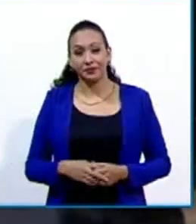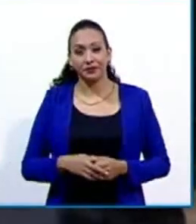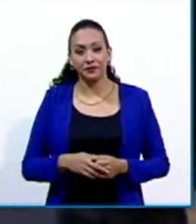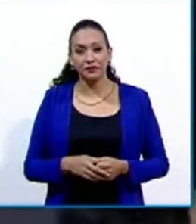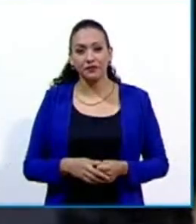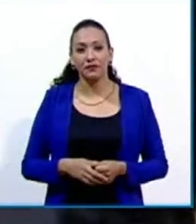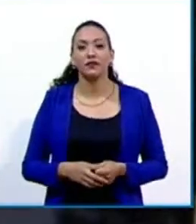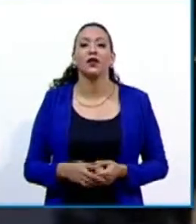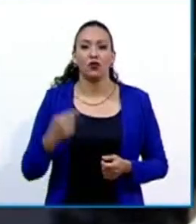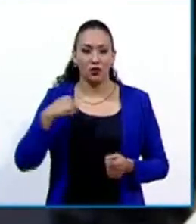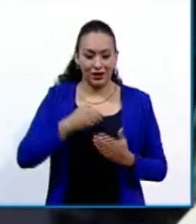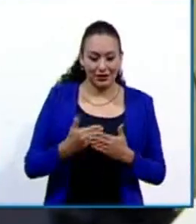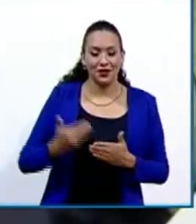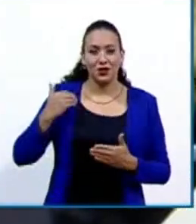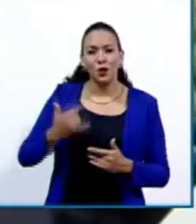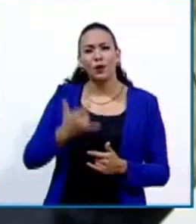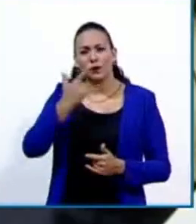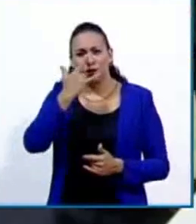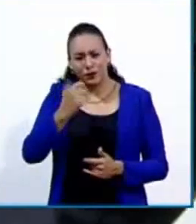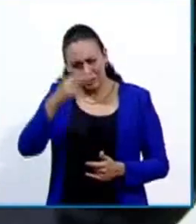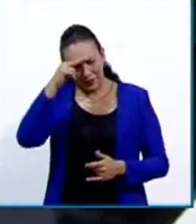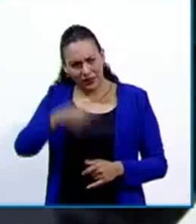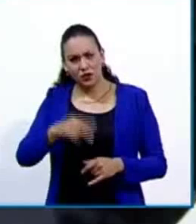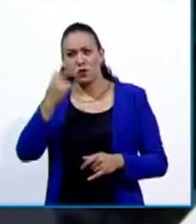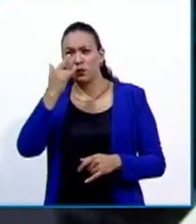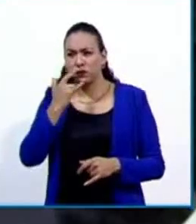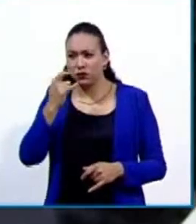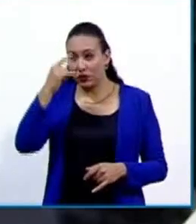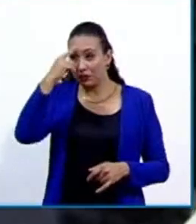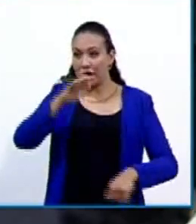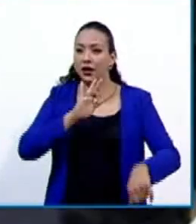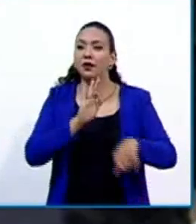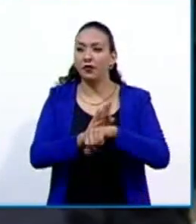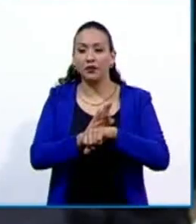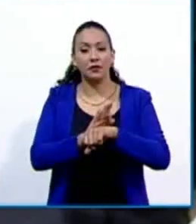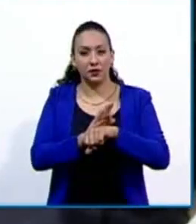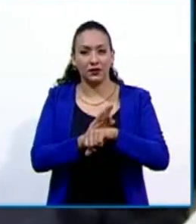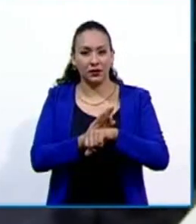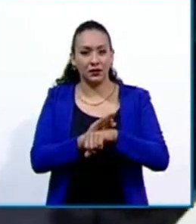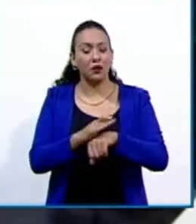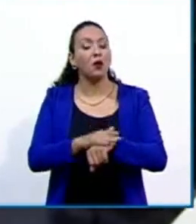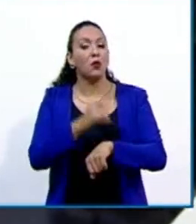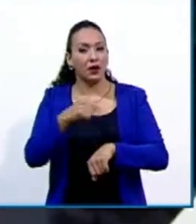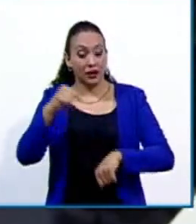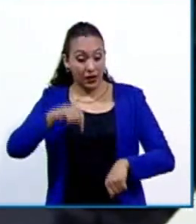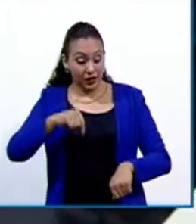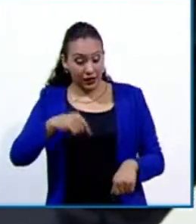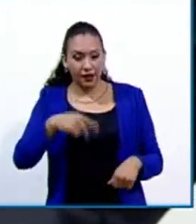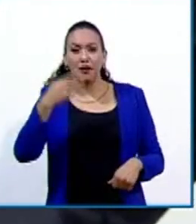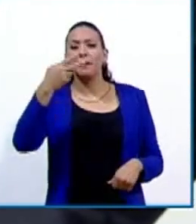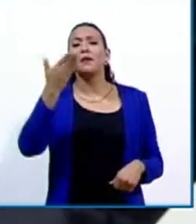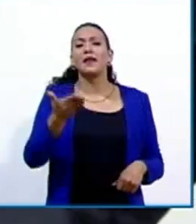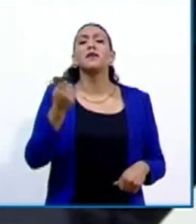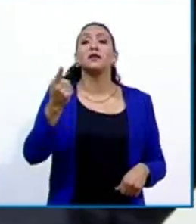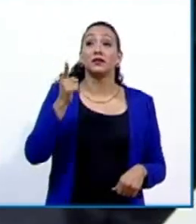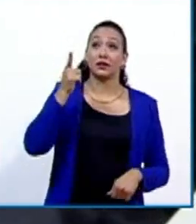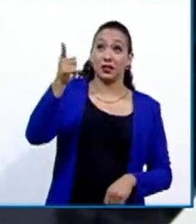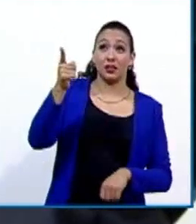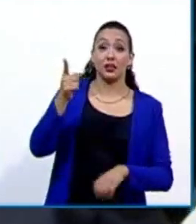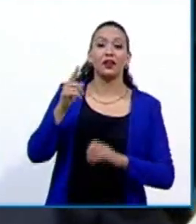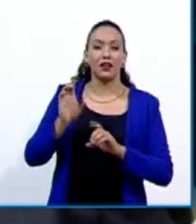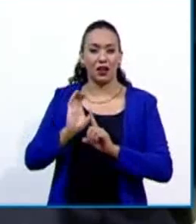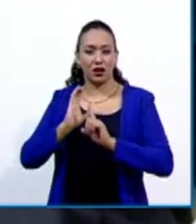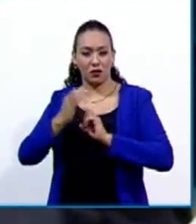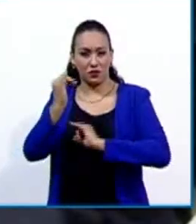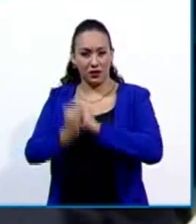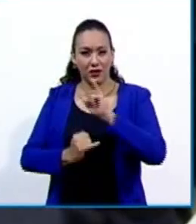lucha que hemos emprendido en defensa de México y de todos los mexicanos, porque lo que estamos pidiendo es que la Comisión Interamericana de Derechos Humanos